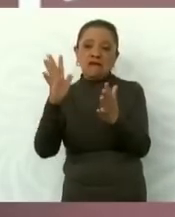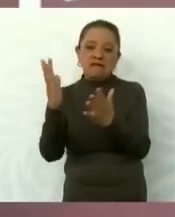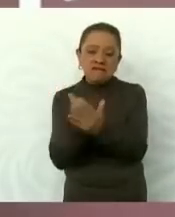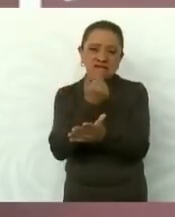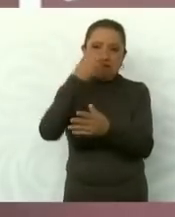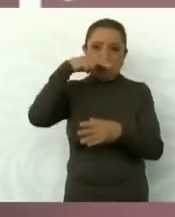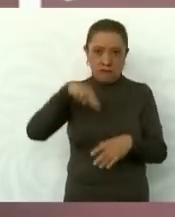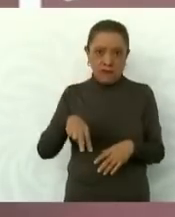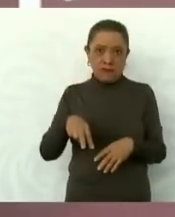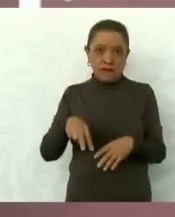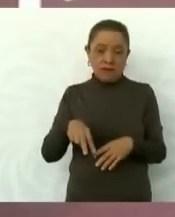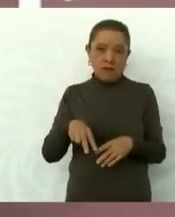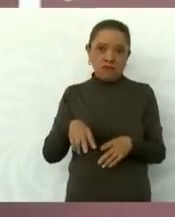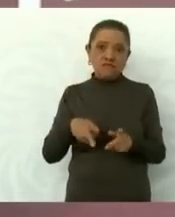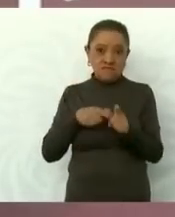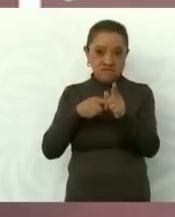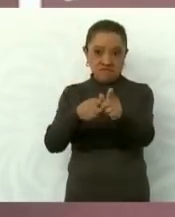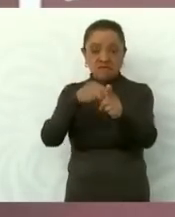¿cuál fue?